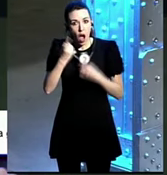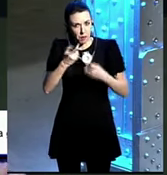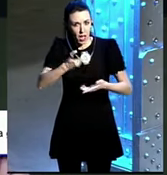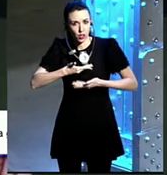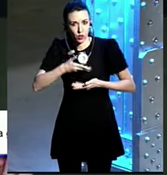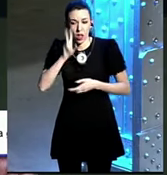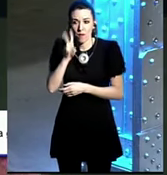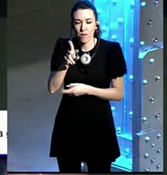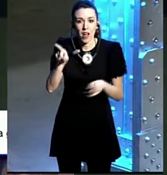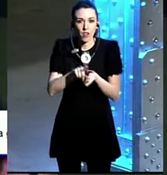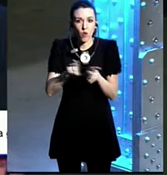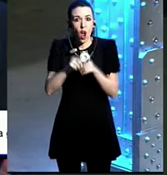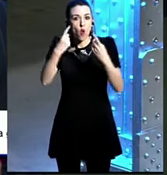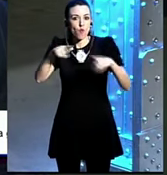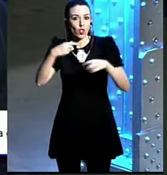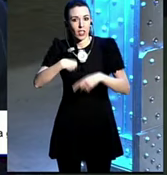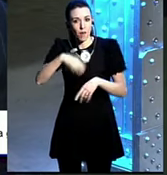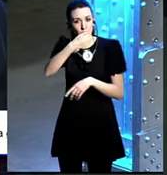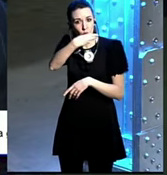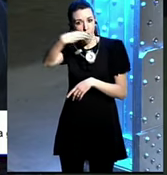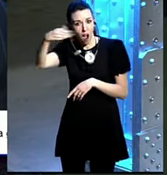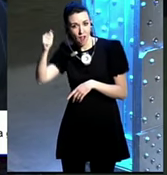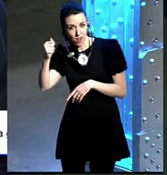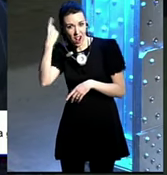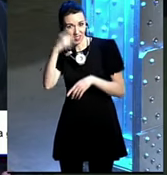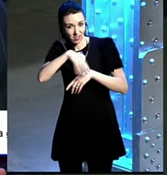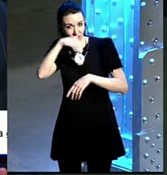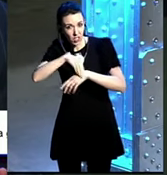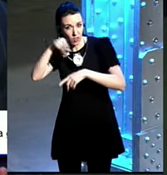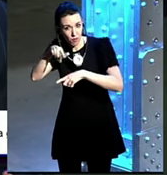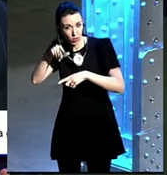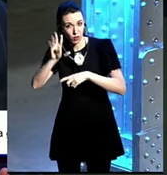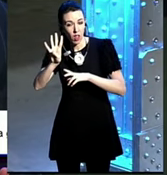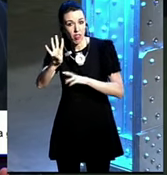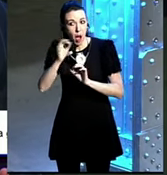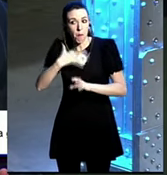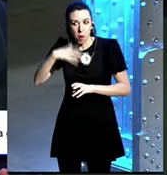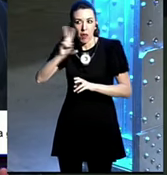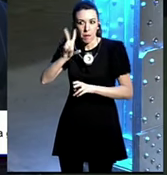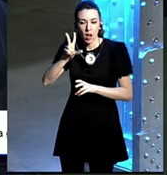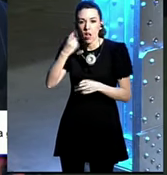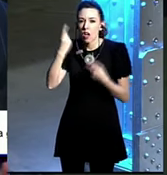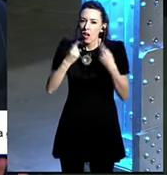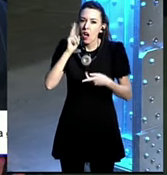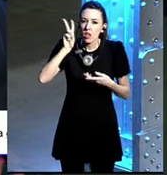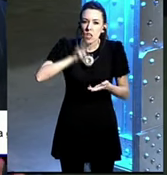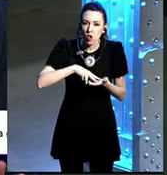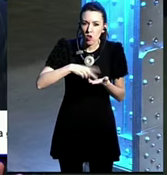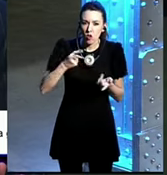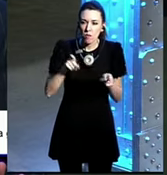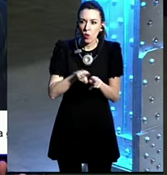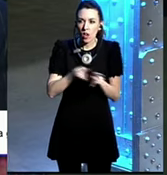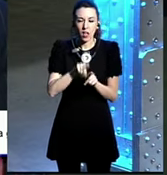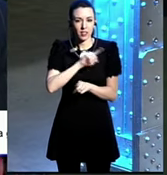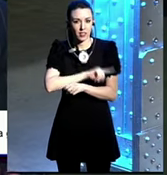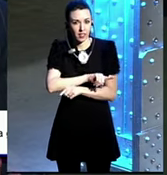que necesitas es ver un musical de ABBA, pero la mayor parte de las veces lo que necesitas es un reconocimiento, una